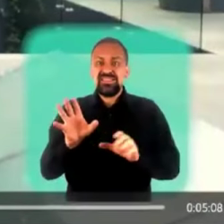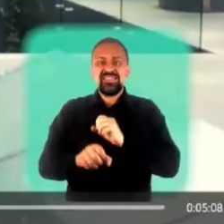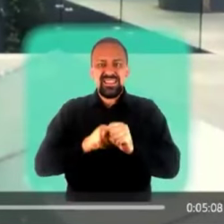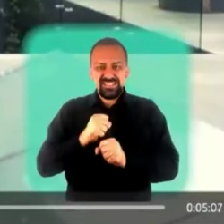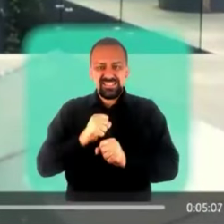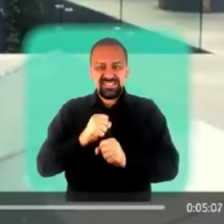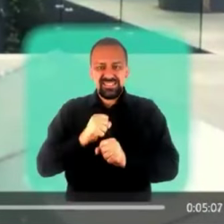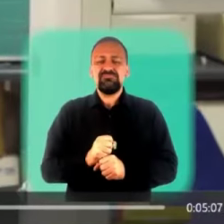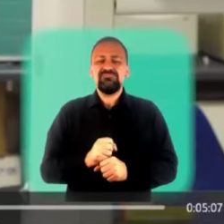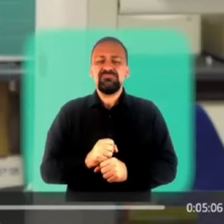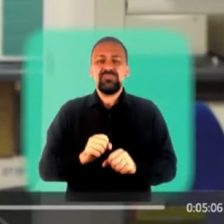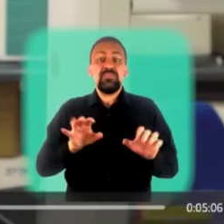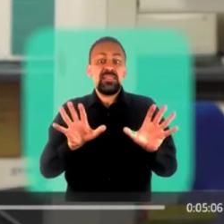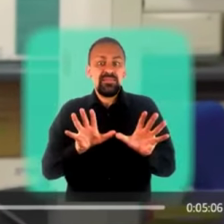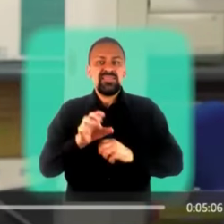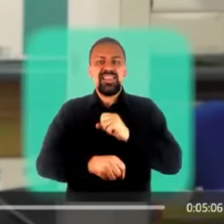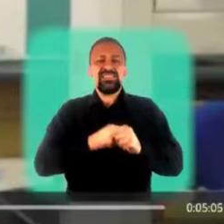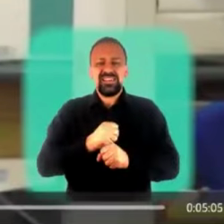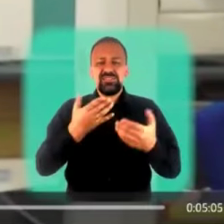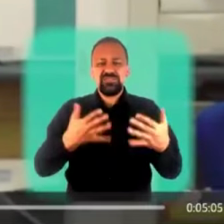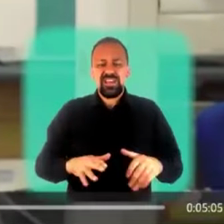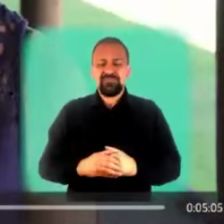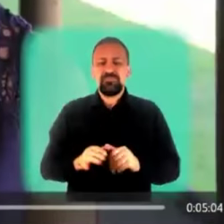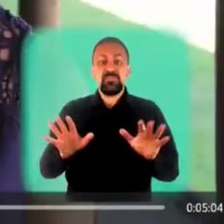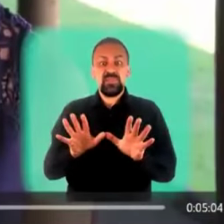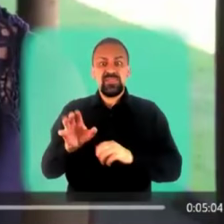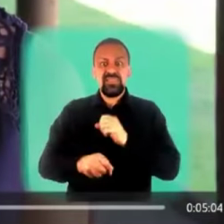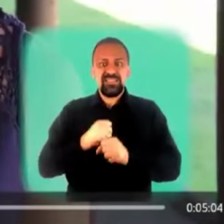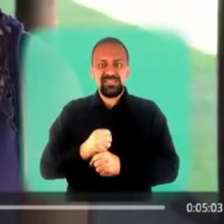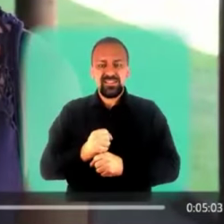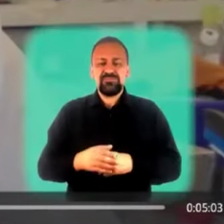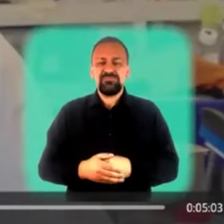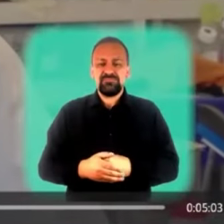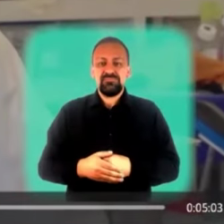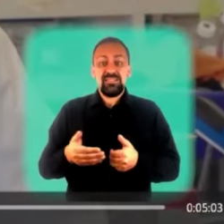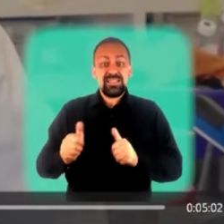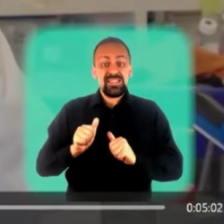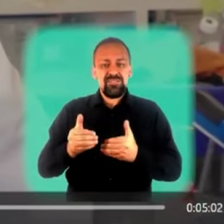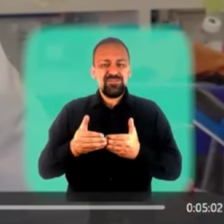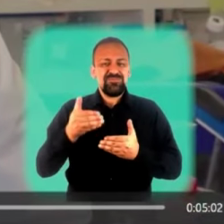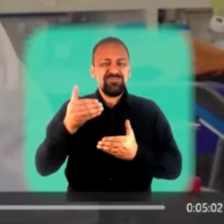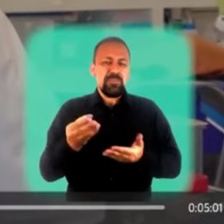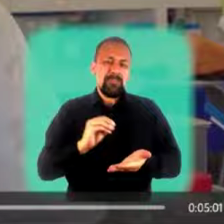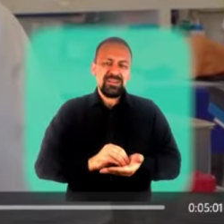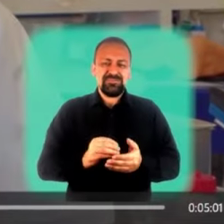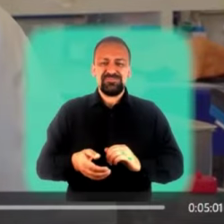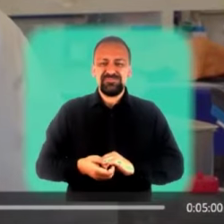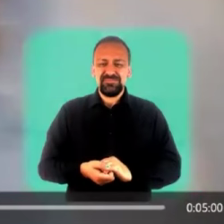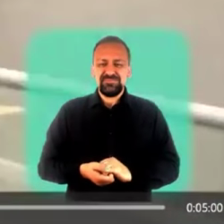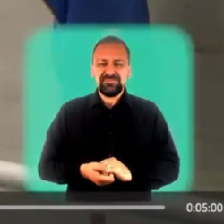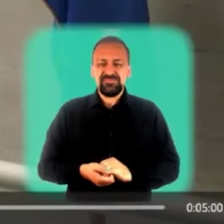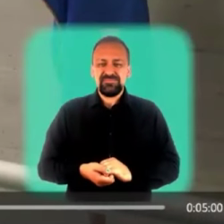ya tiene 10 años. Ya terminamos el año 10. 10 años cumplidos. Y el desafío ahora es otros